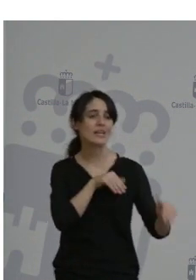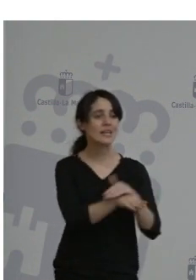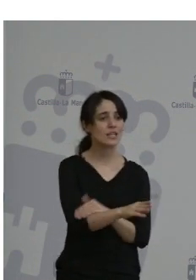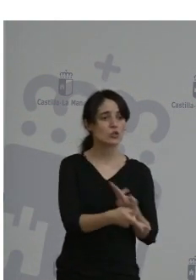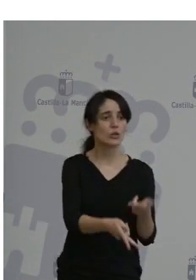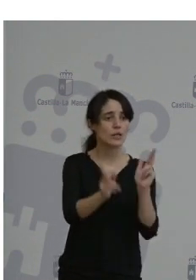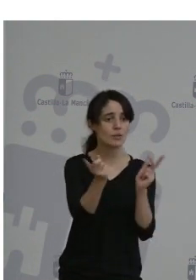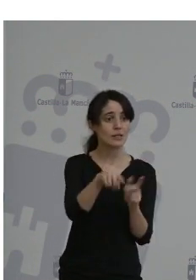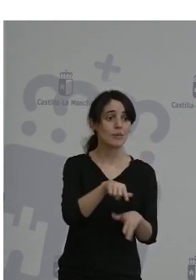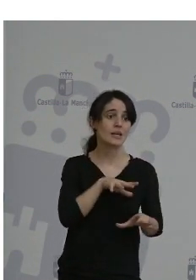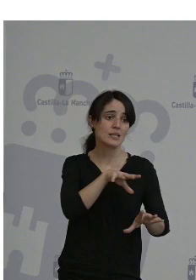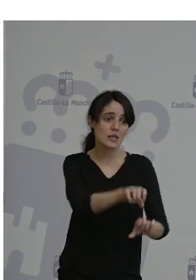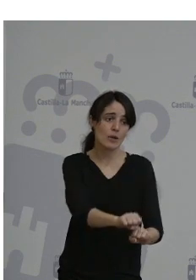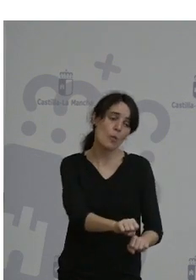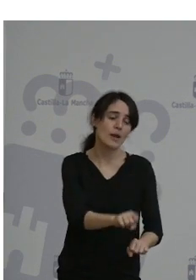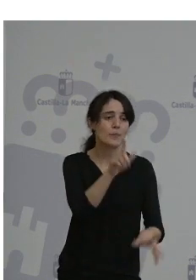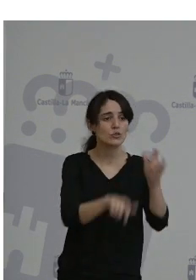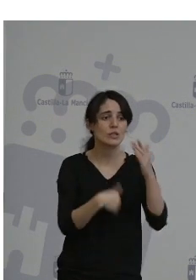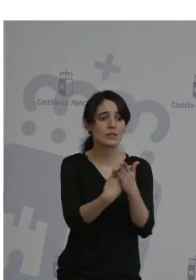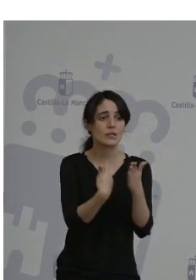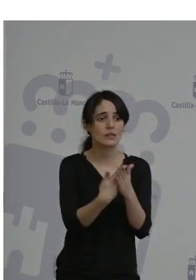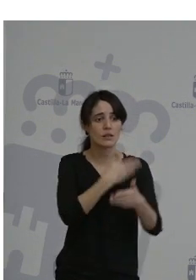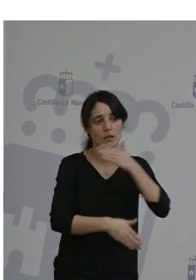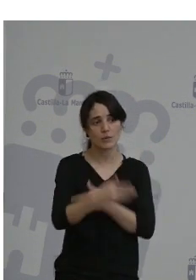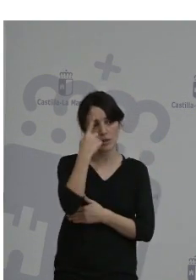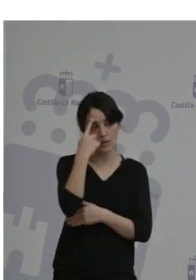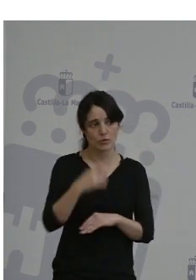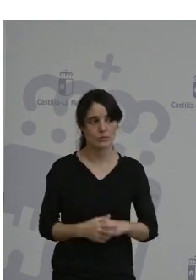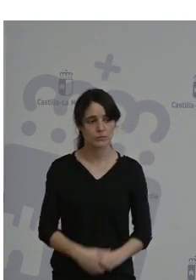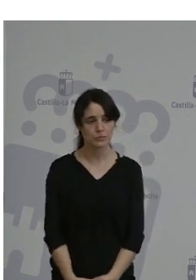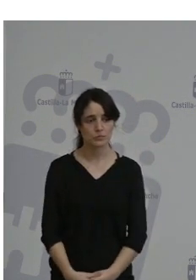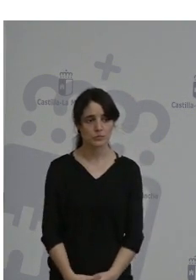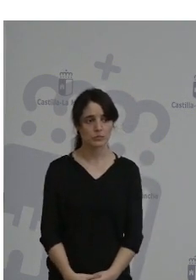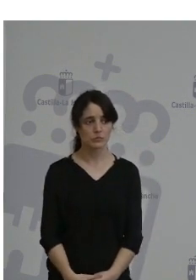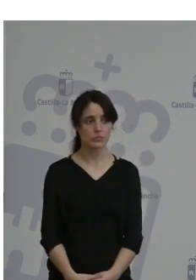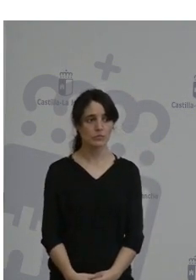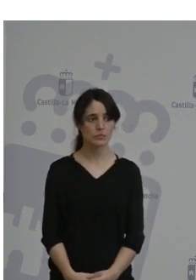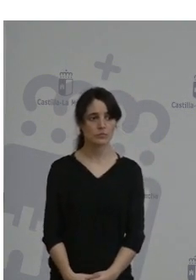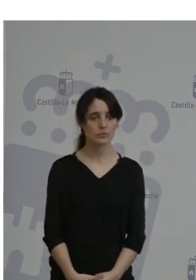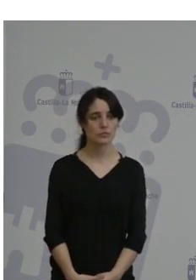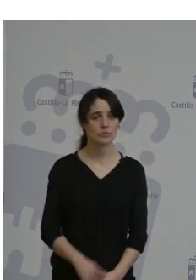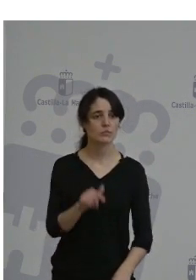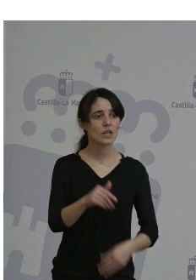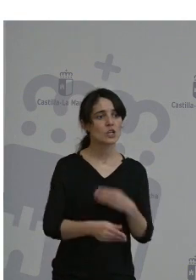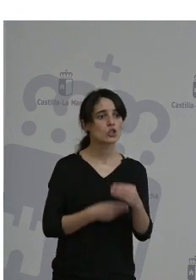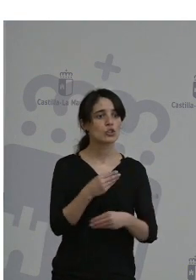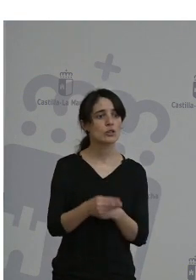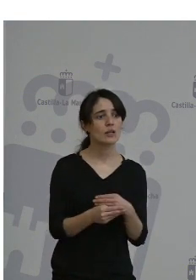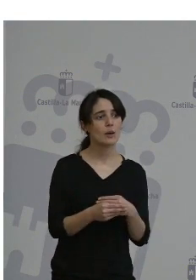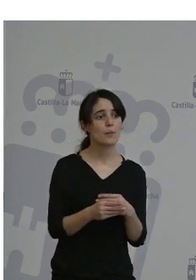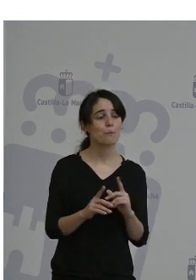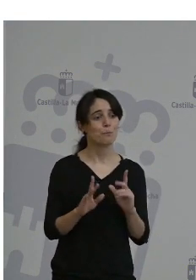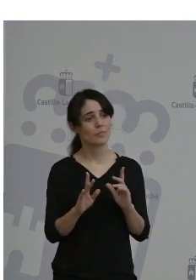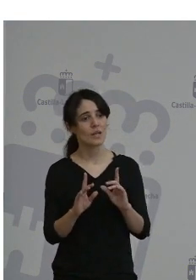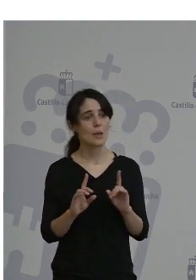a personas que acrediten discapacidad intelectual. Si bien he de decir que esto se hará una vez que se haya producido el